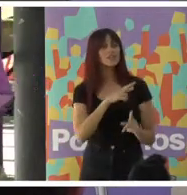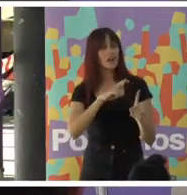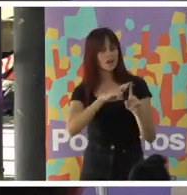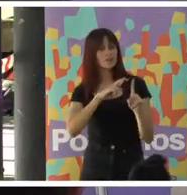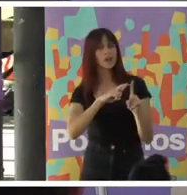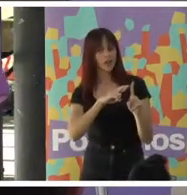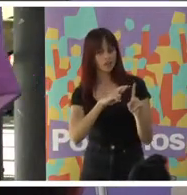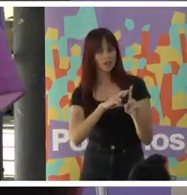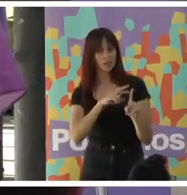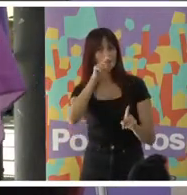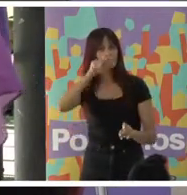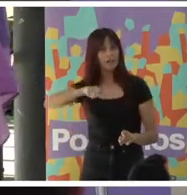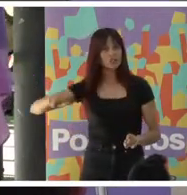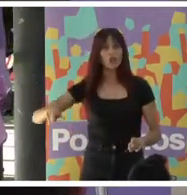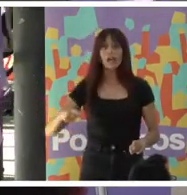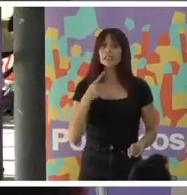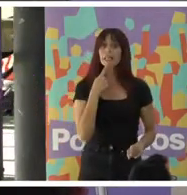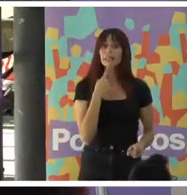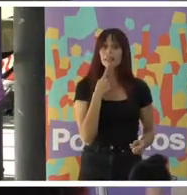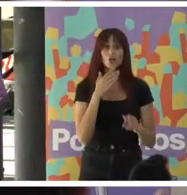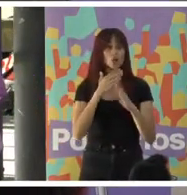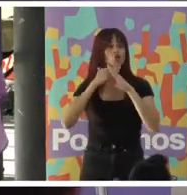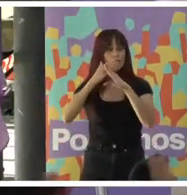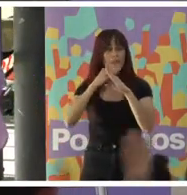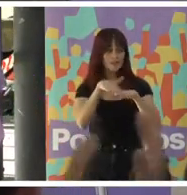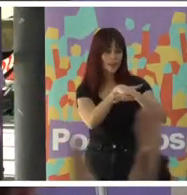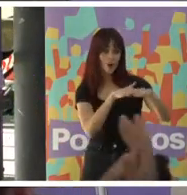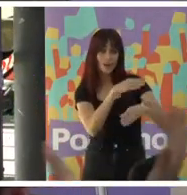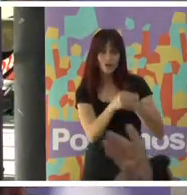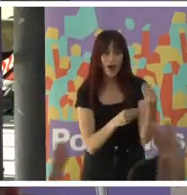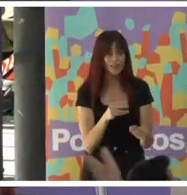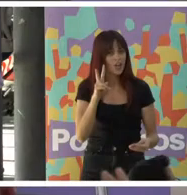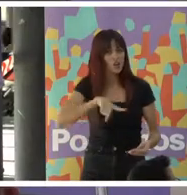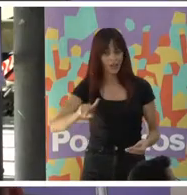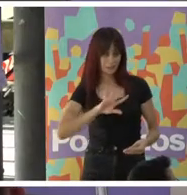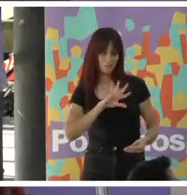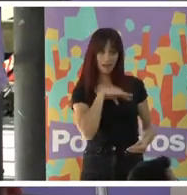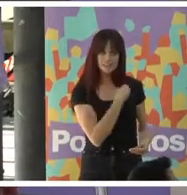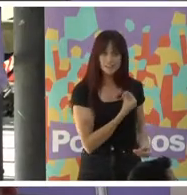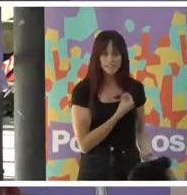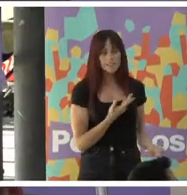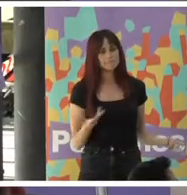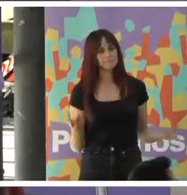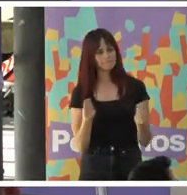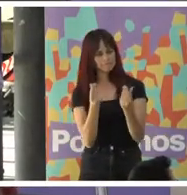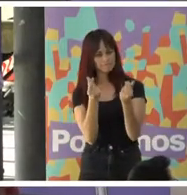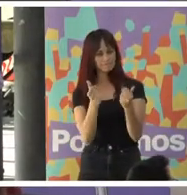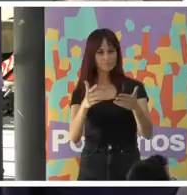referencia de la gente que dice que no es suficiente lo que hace el gobierno con Palestina.